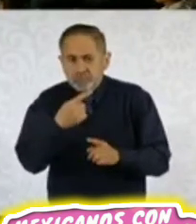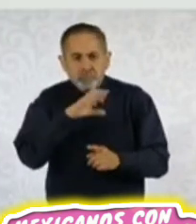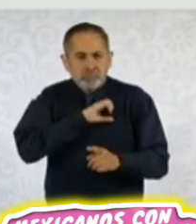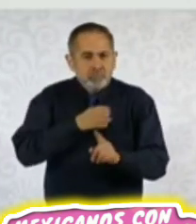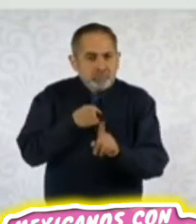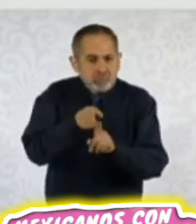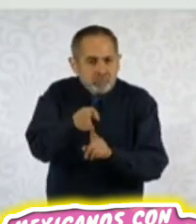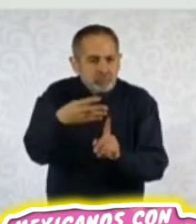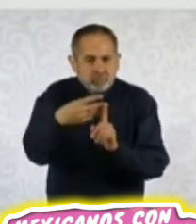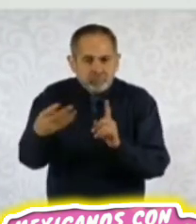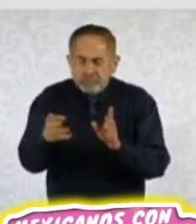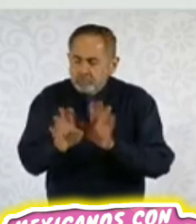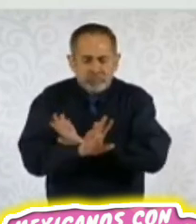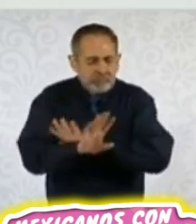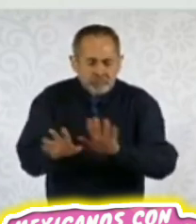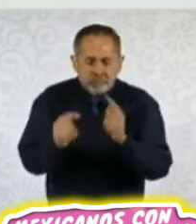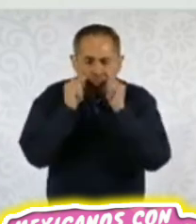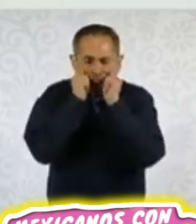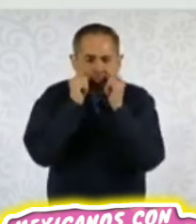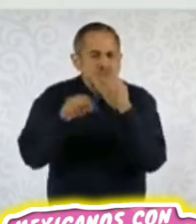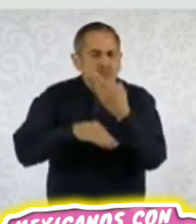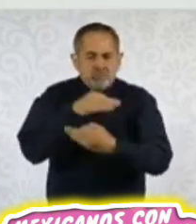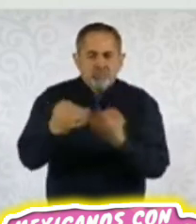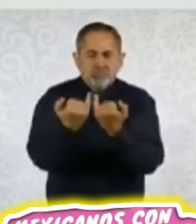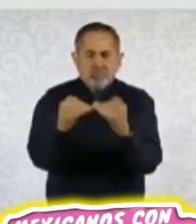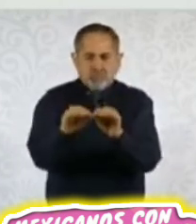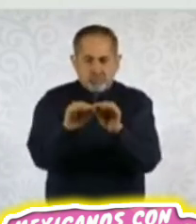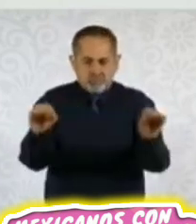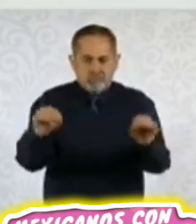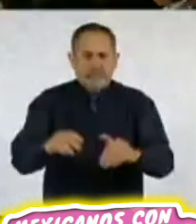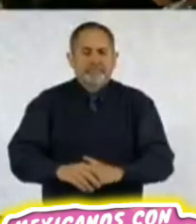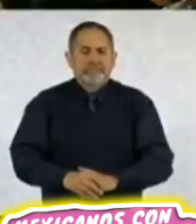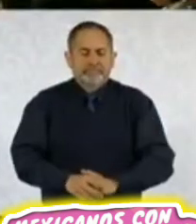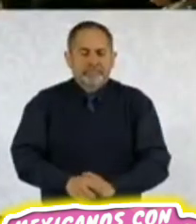Entonces, todos somos iguales.